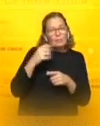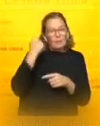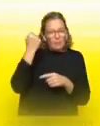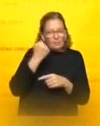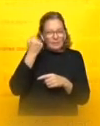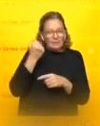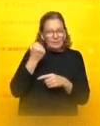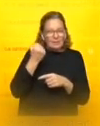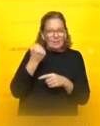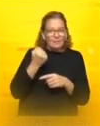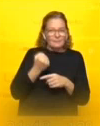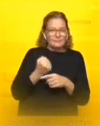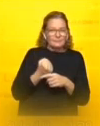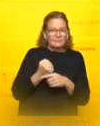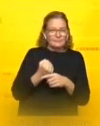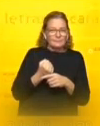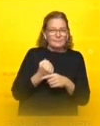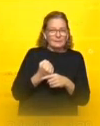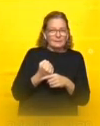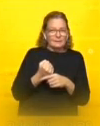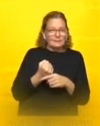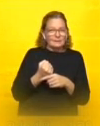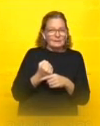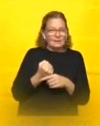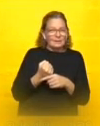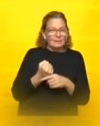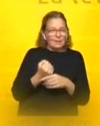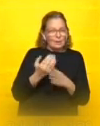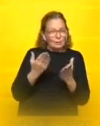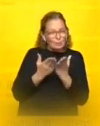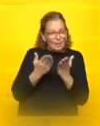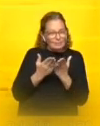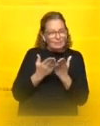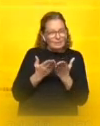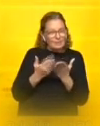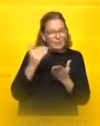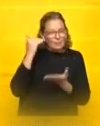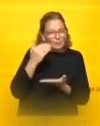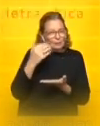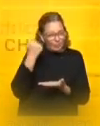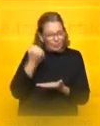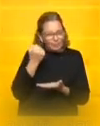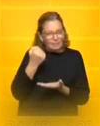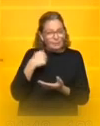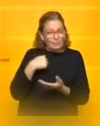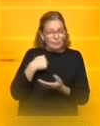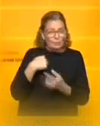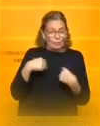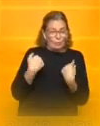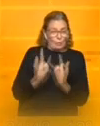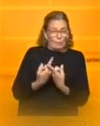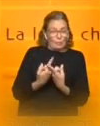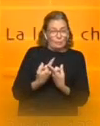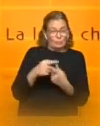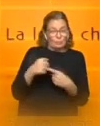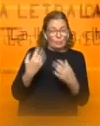tiene para los docentes la militancia estudiantil? Para nosotros es fundamental. A ver, nosotros tenemos